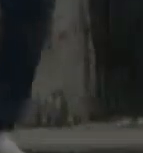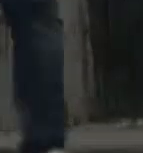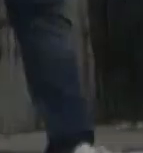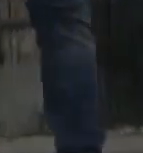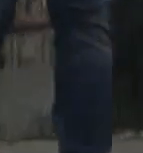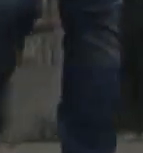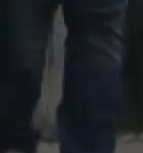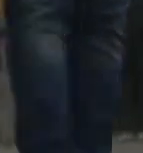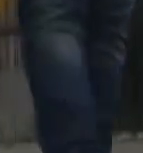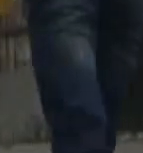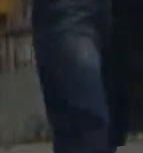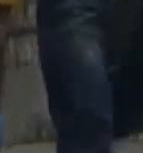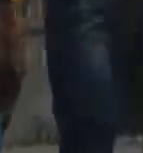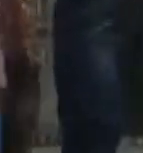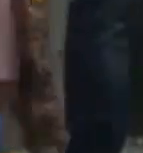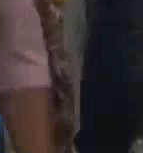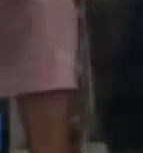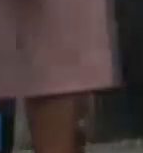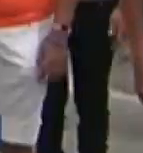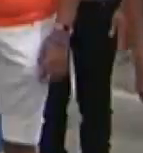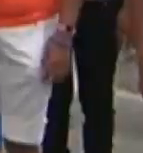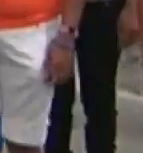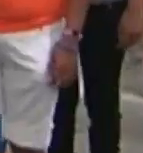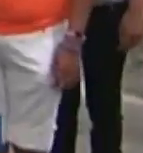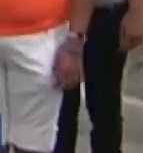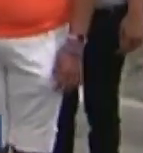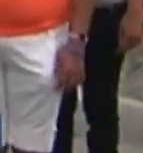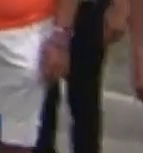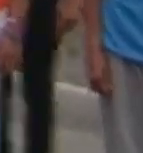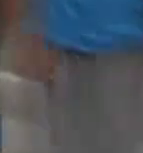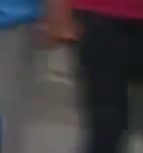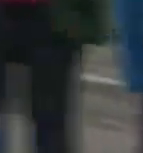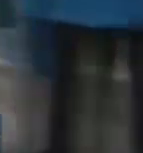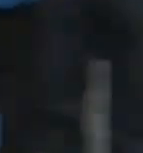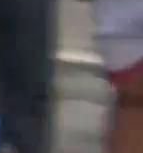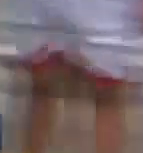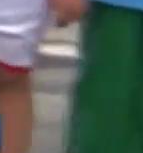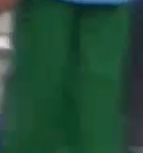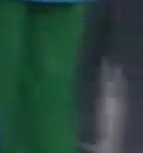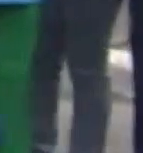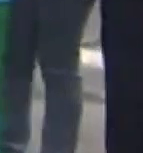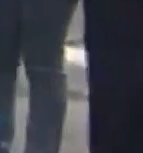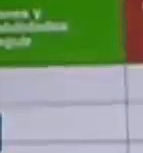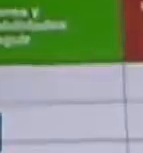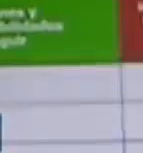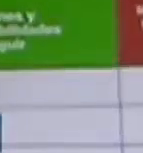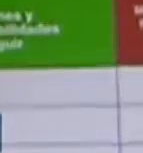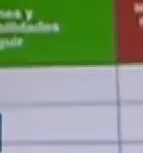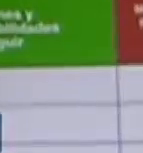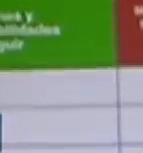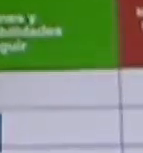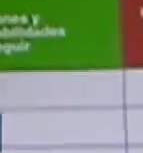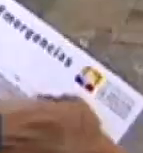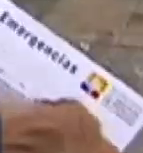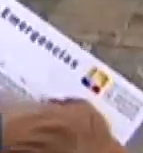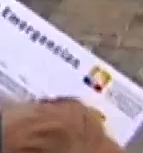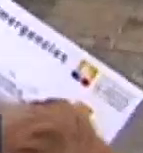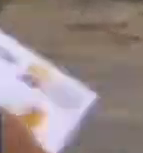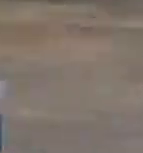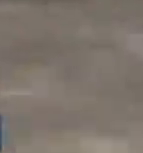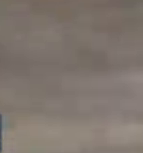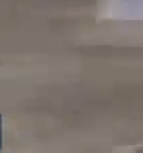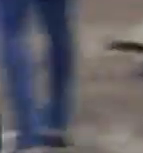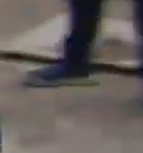Mañana en la noticia de las 9 horas, los detalles del simulacro de desastres naturales que se realizará el próximo 26